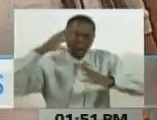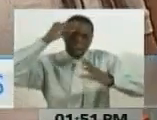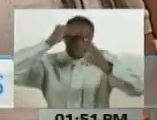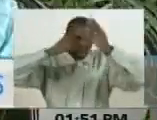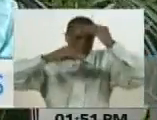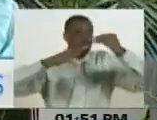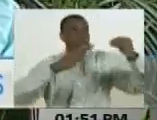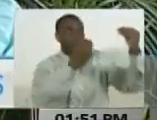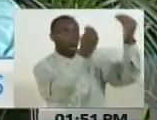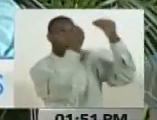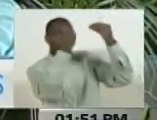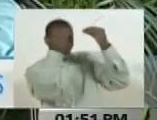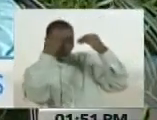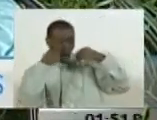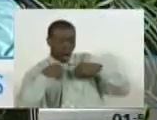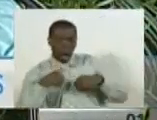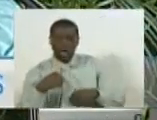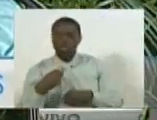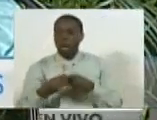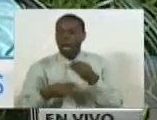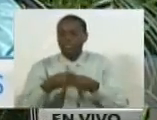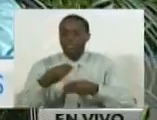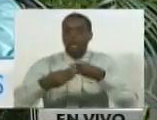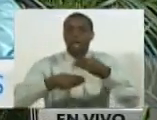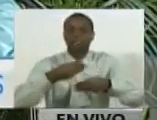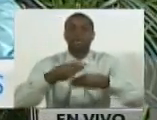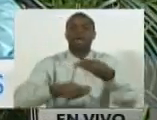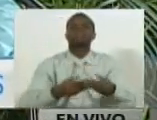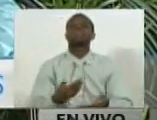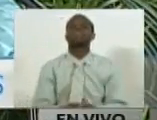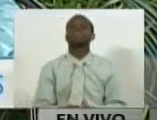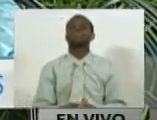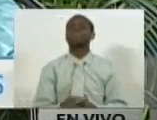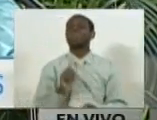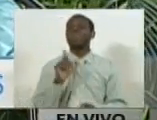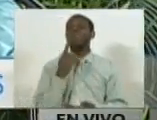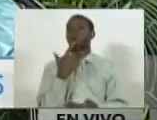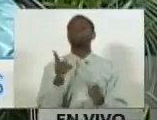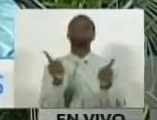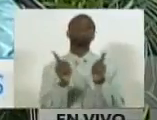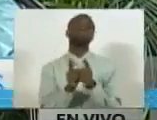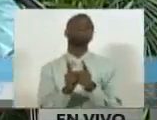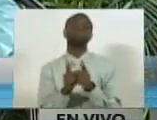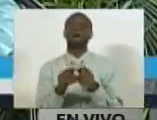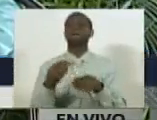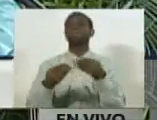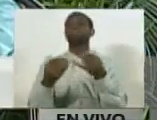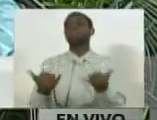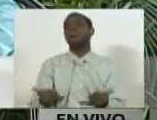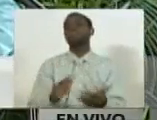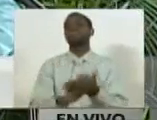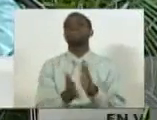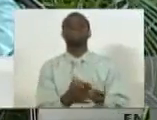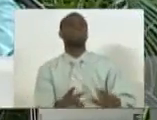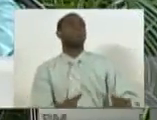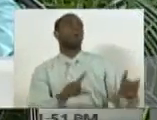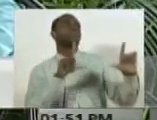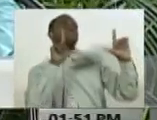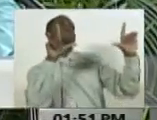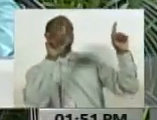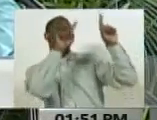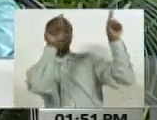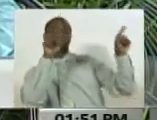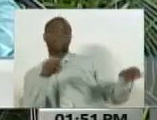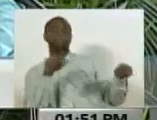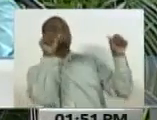aprender. No lo convirtamos en una moda para ponerlo en un afiche. No lo